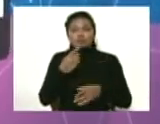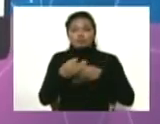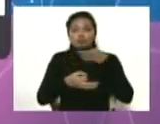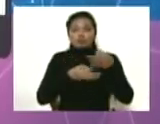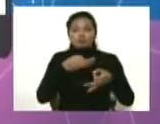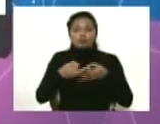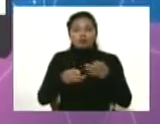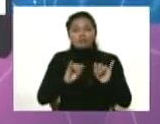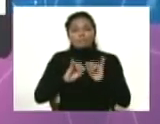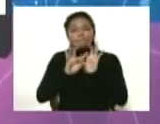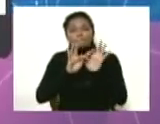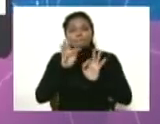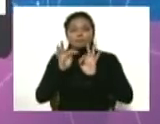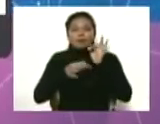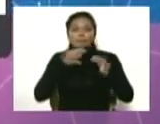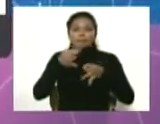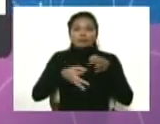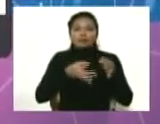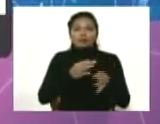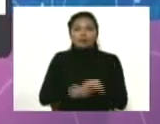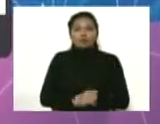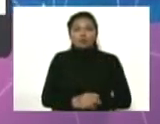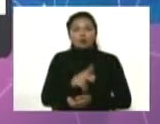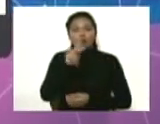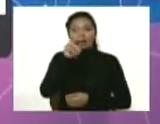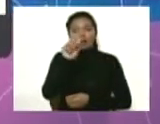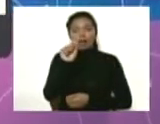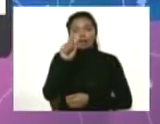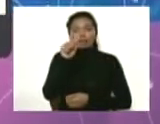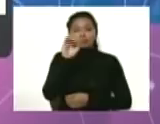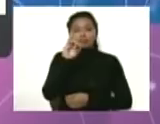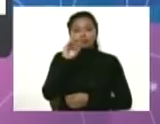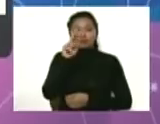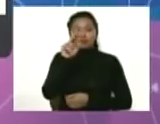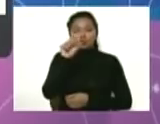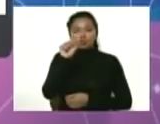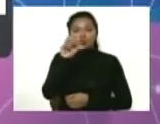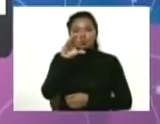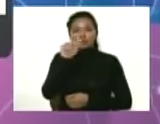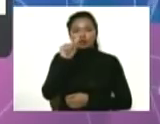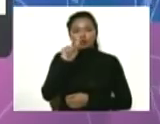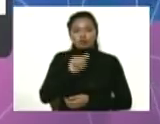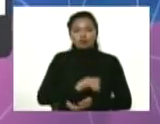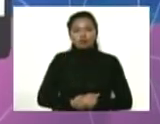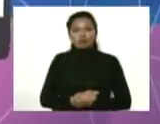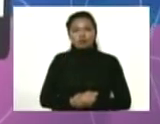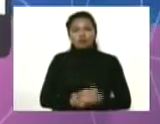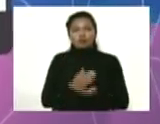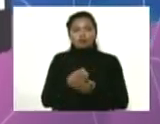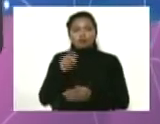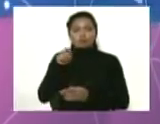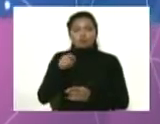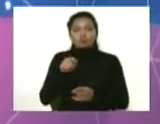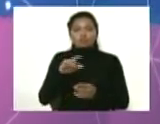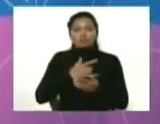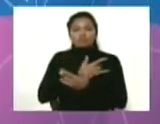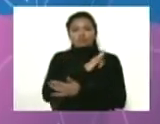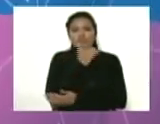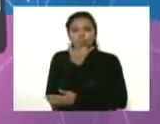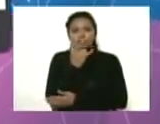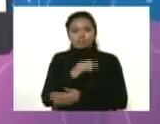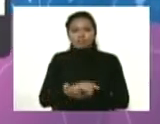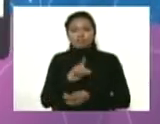mi comandante en jefe, Catiuca Fonte, comandante de la APDI Punta de Mata,